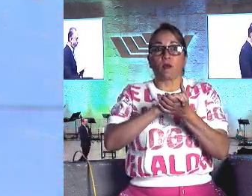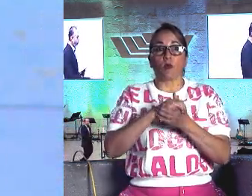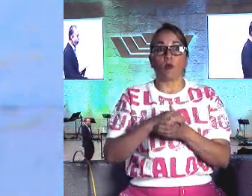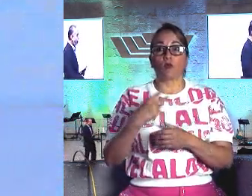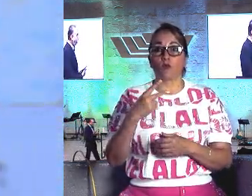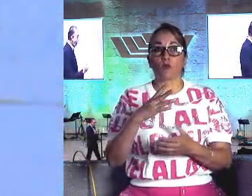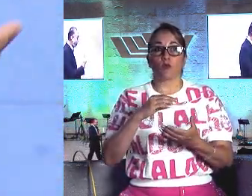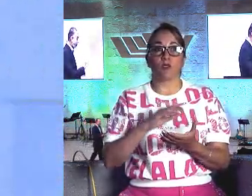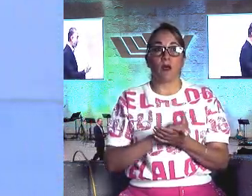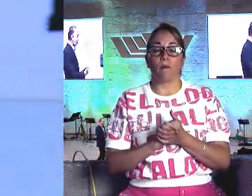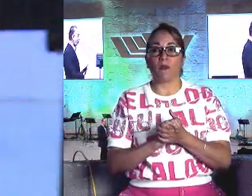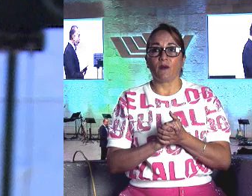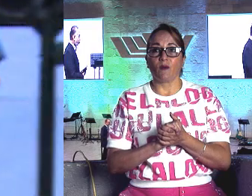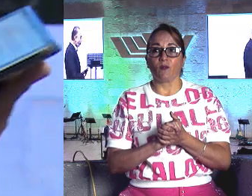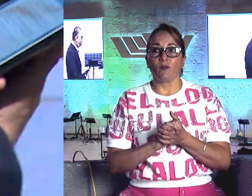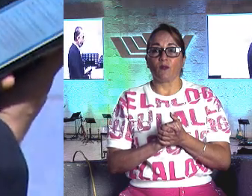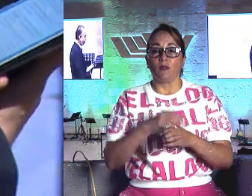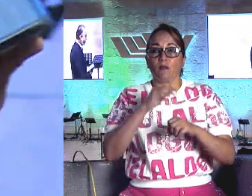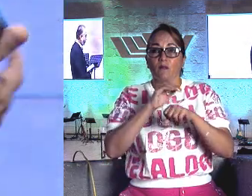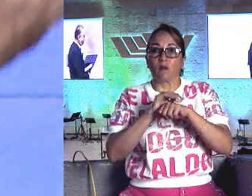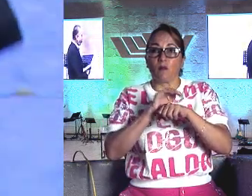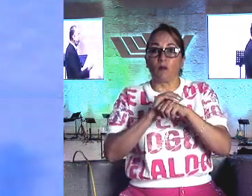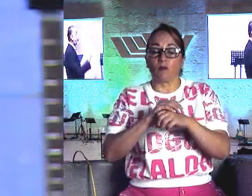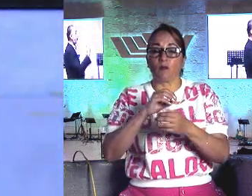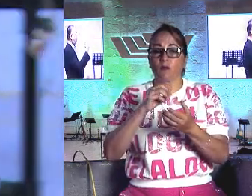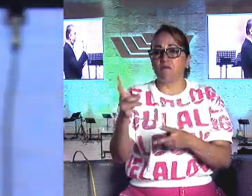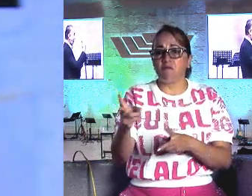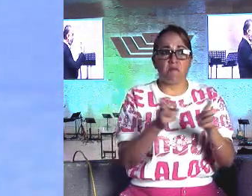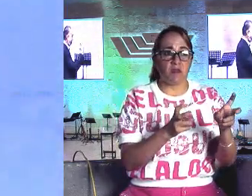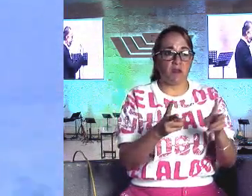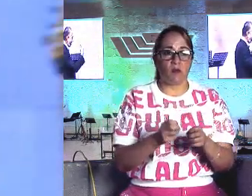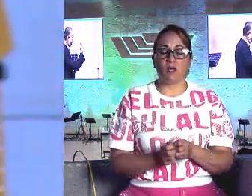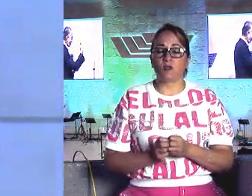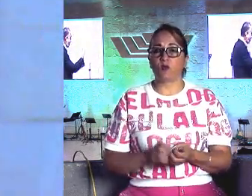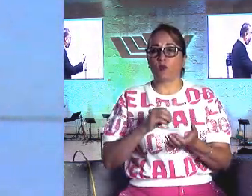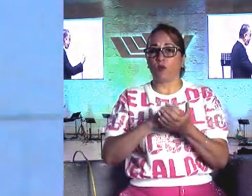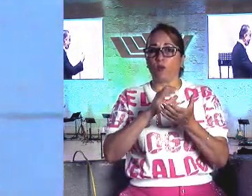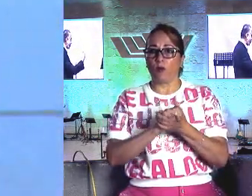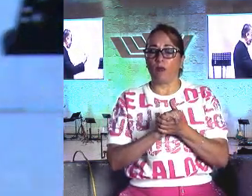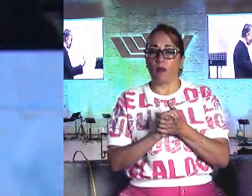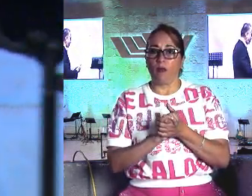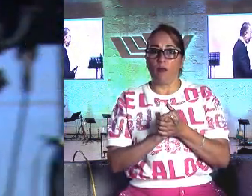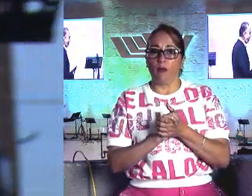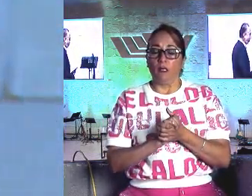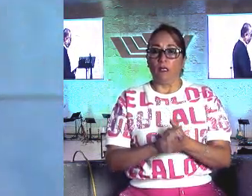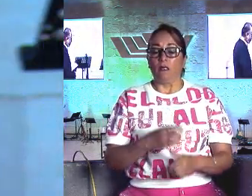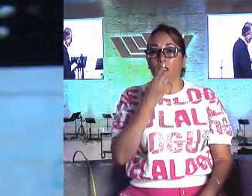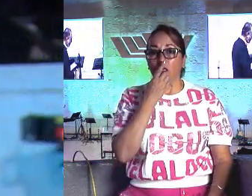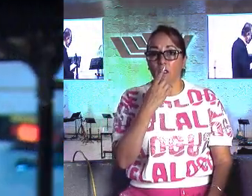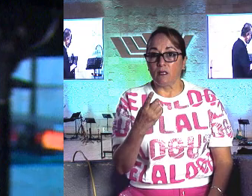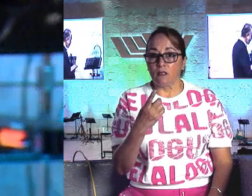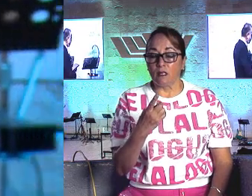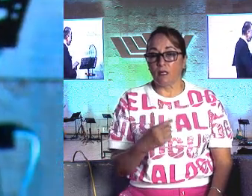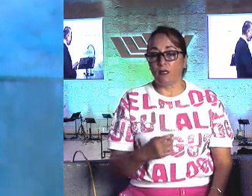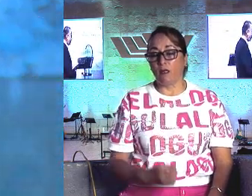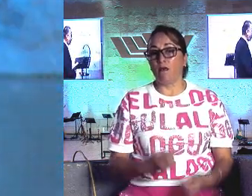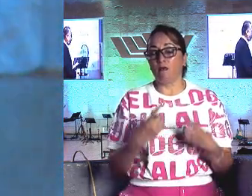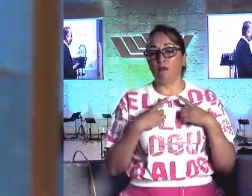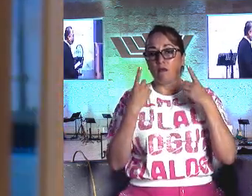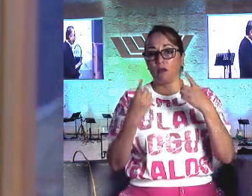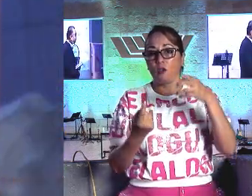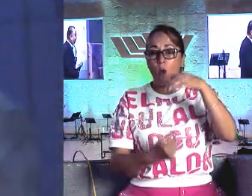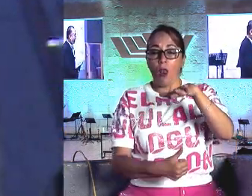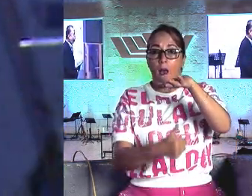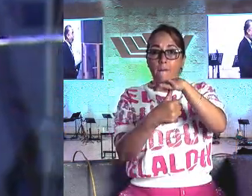míos, me invitaron a su boda, me dieron la lista de la mesa de regalos. Entonces,